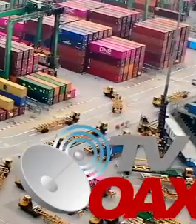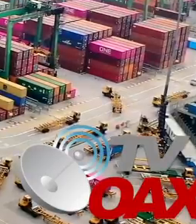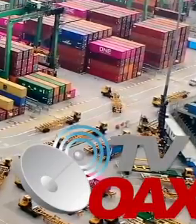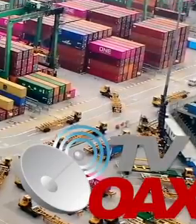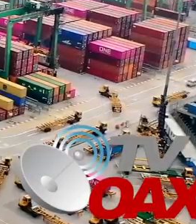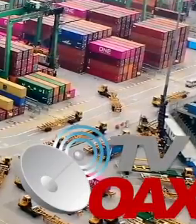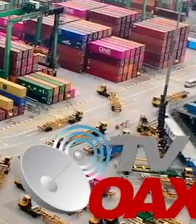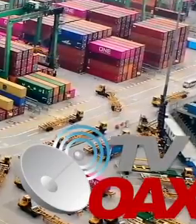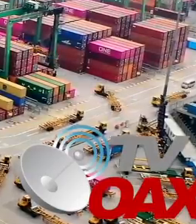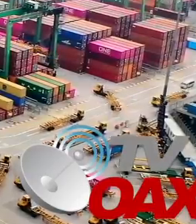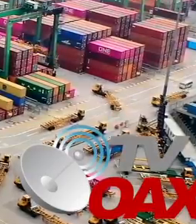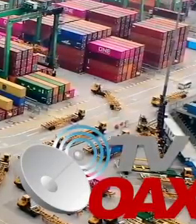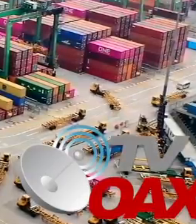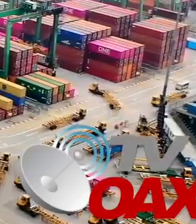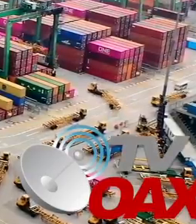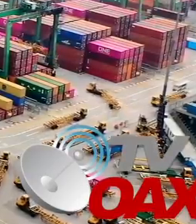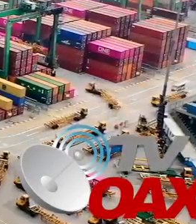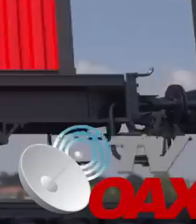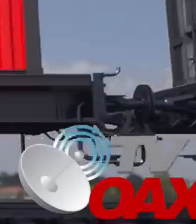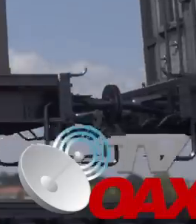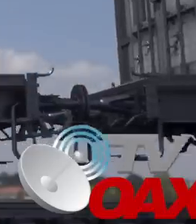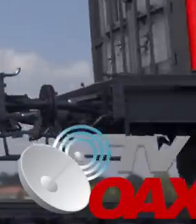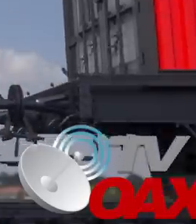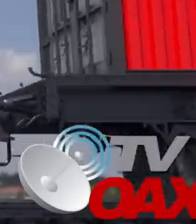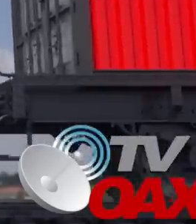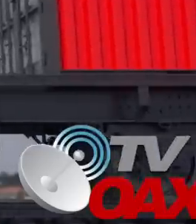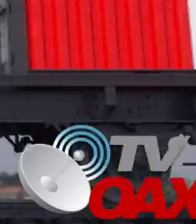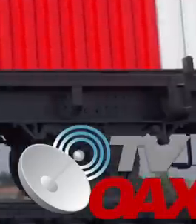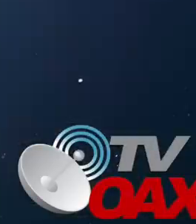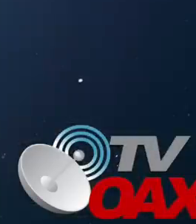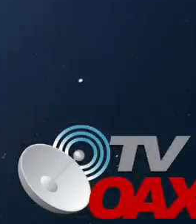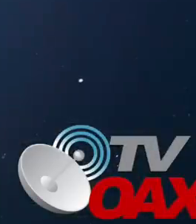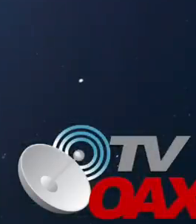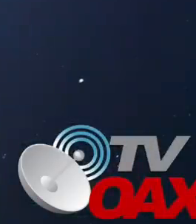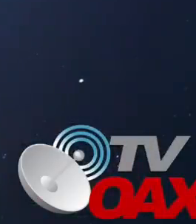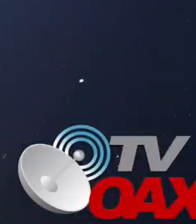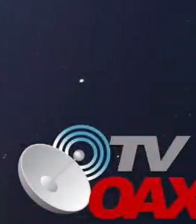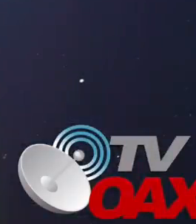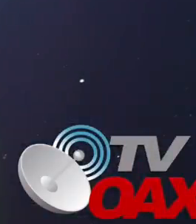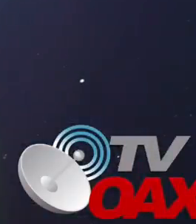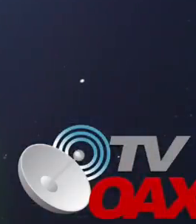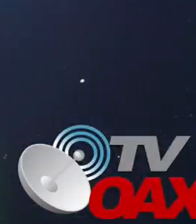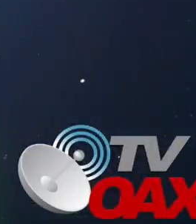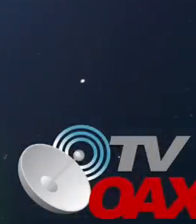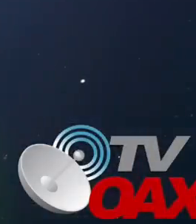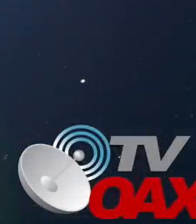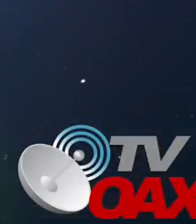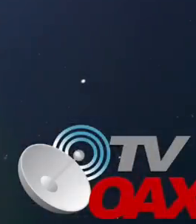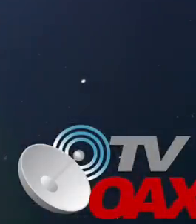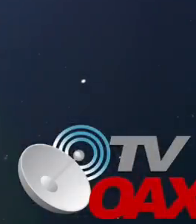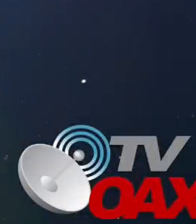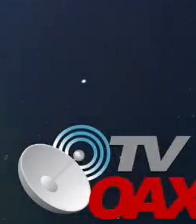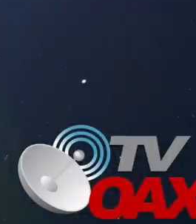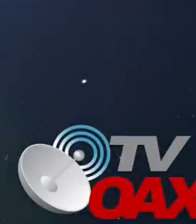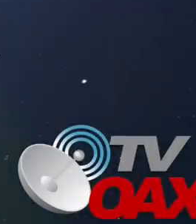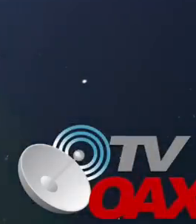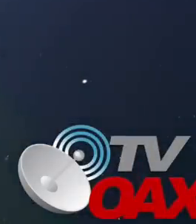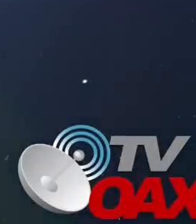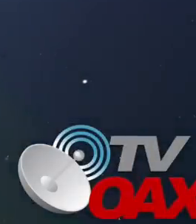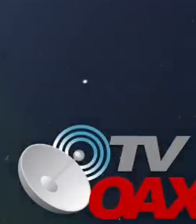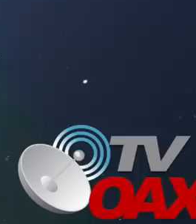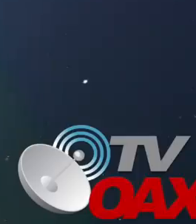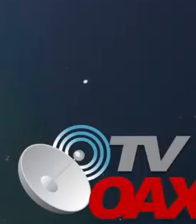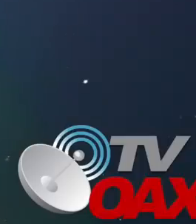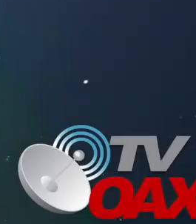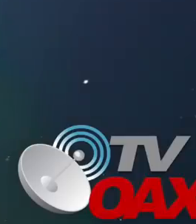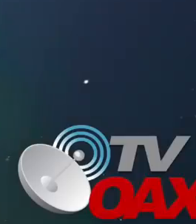fortalecernos, ayudarnos mutuamente, complementarnos, que se comparta la inversión, que se comparta la tecnología,